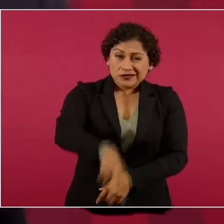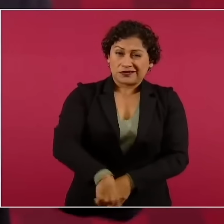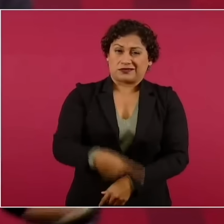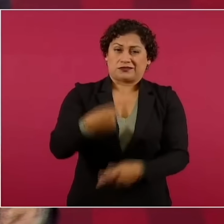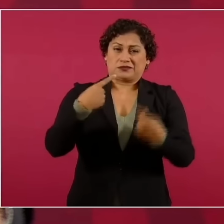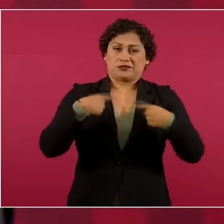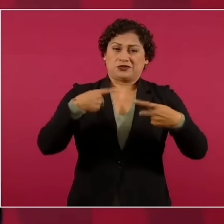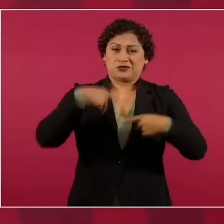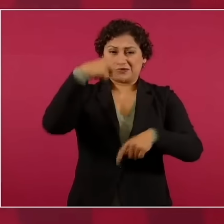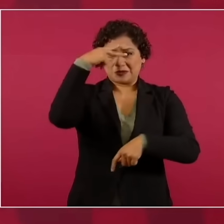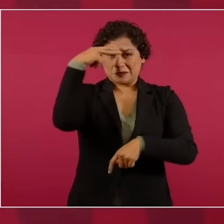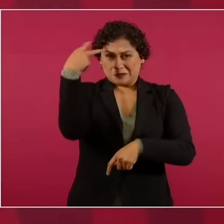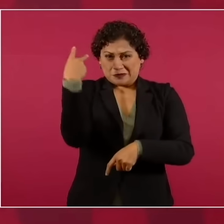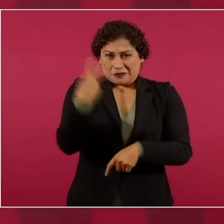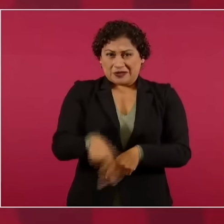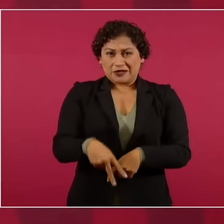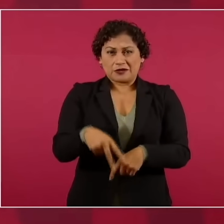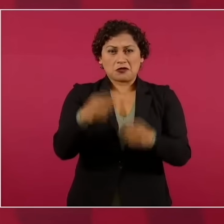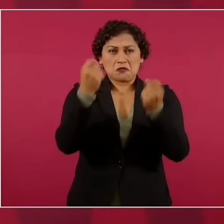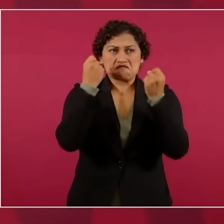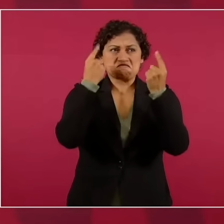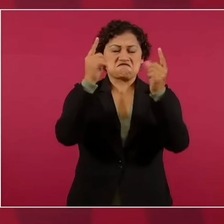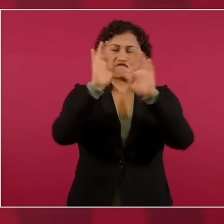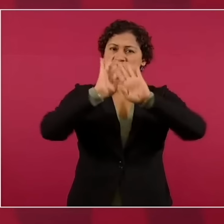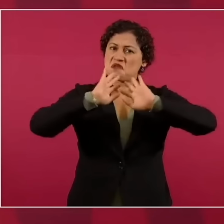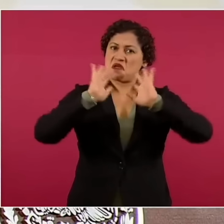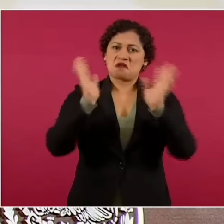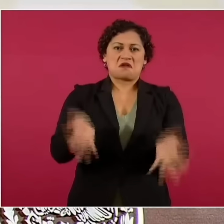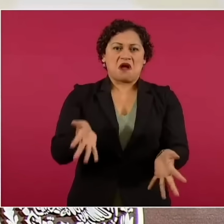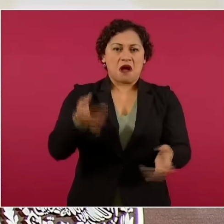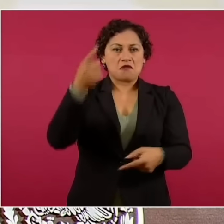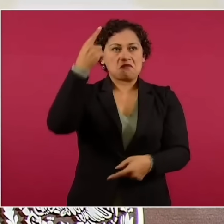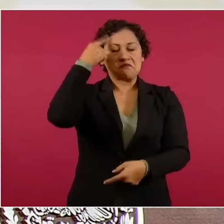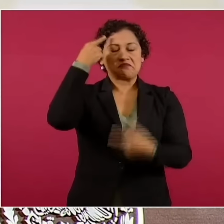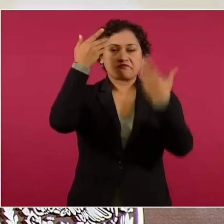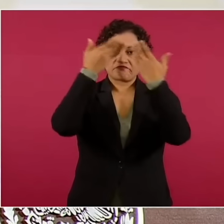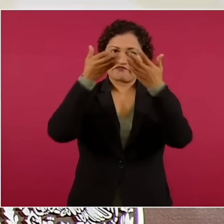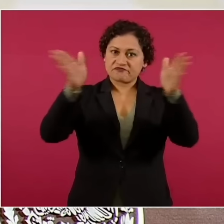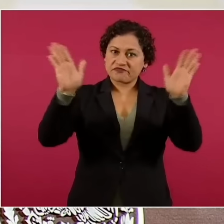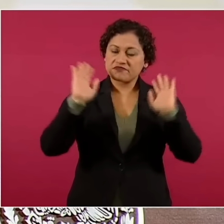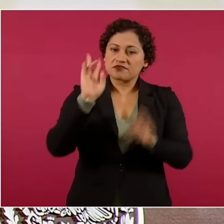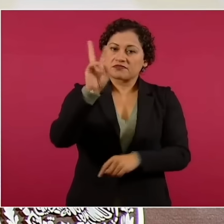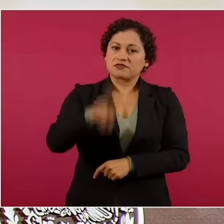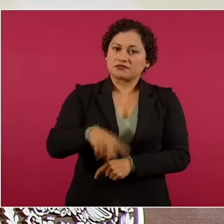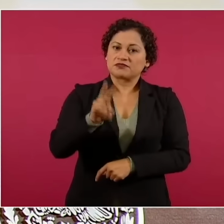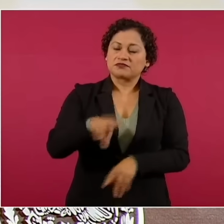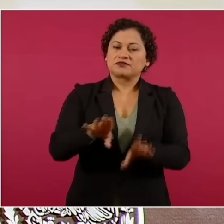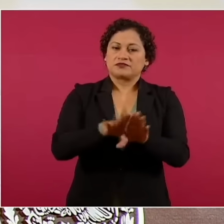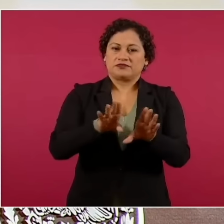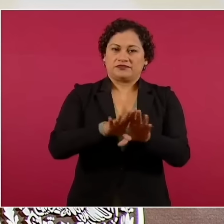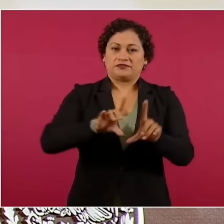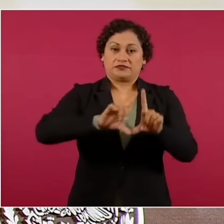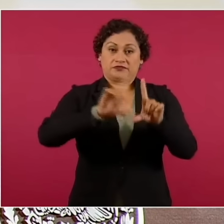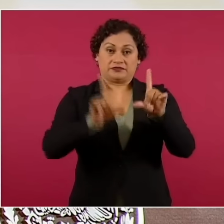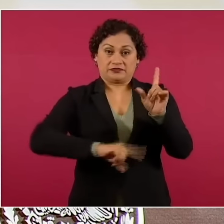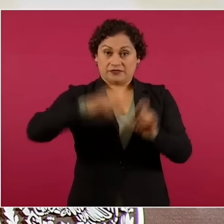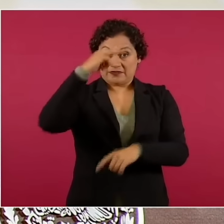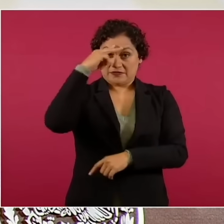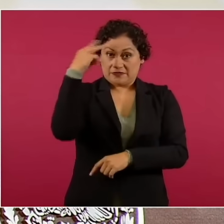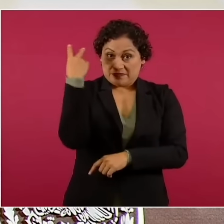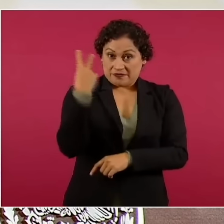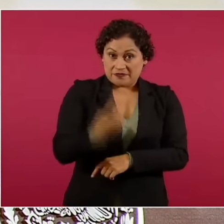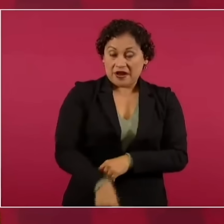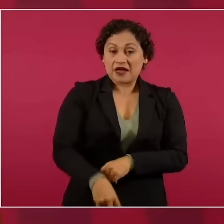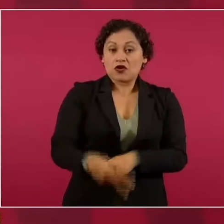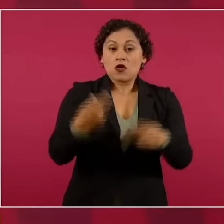despierto, muy consciente. Es de los pueblos más politizados del mundo,